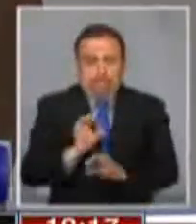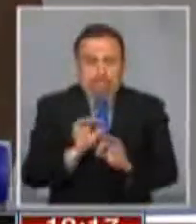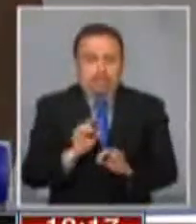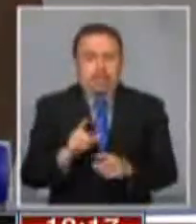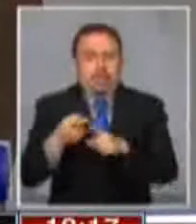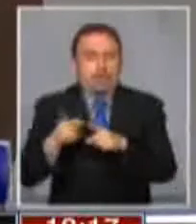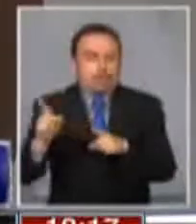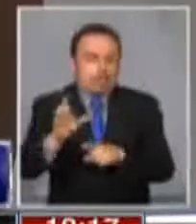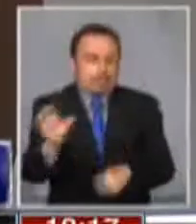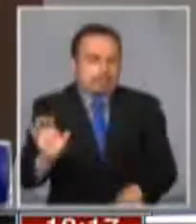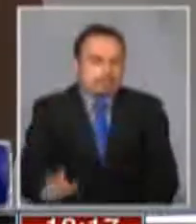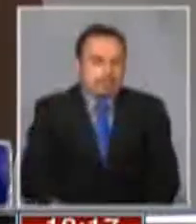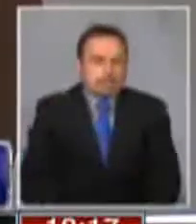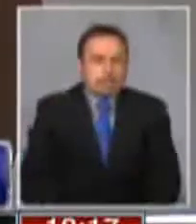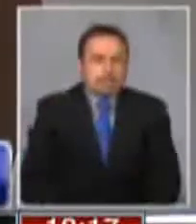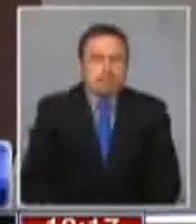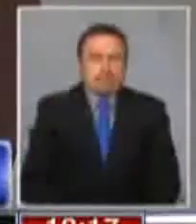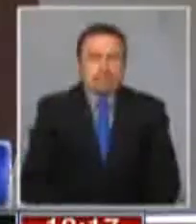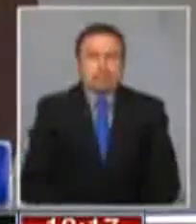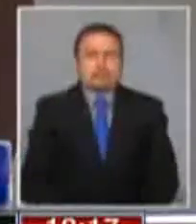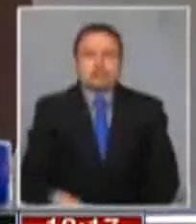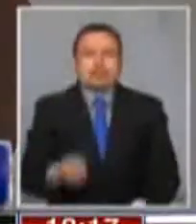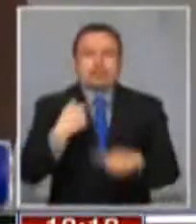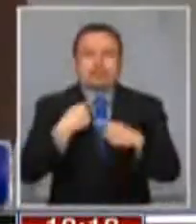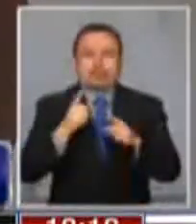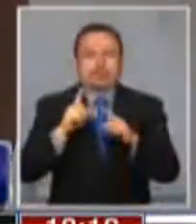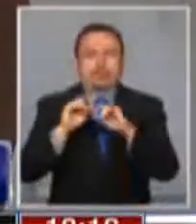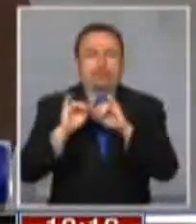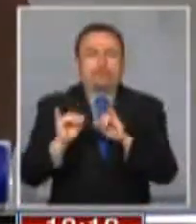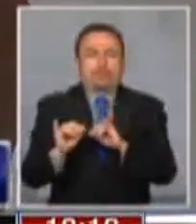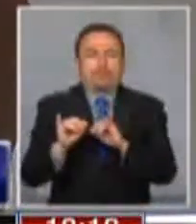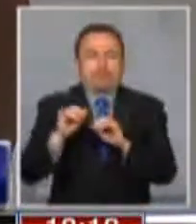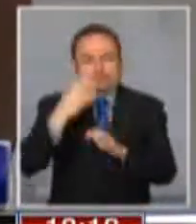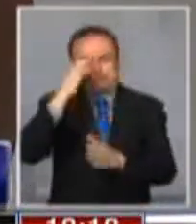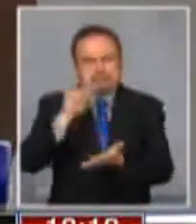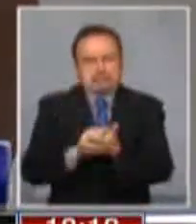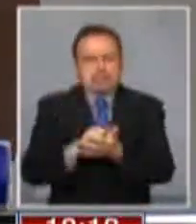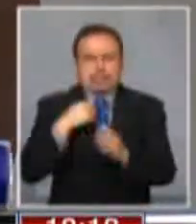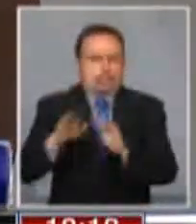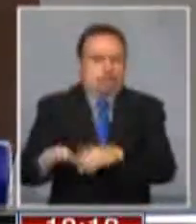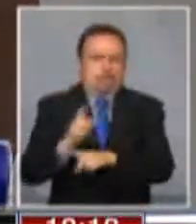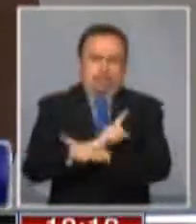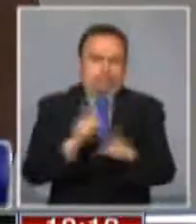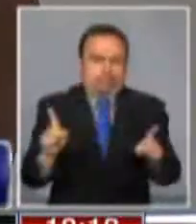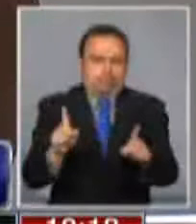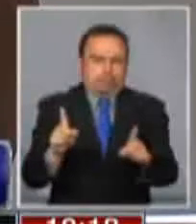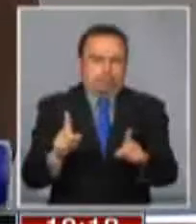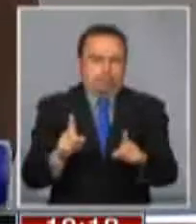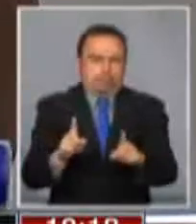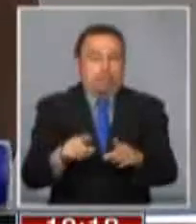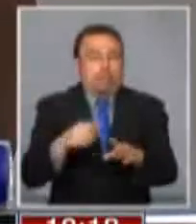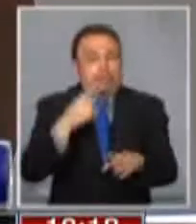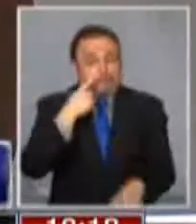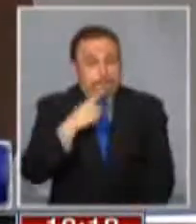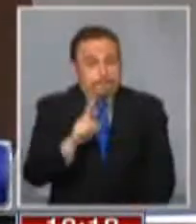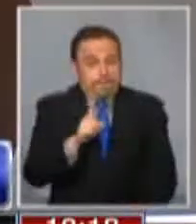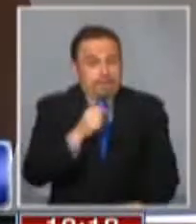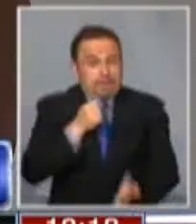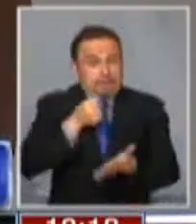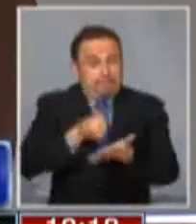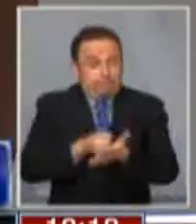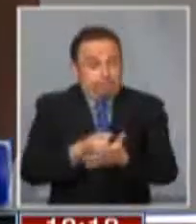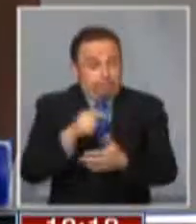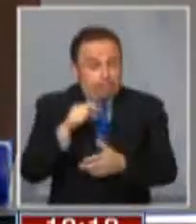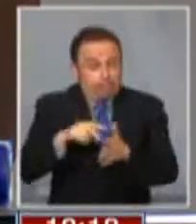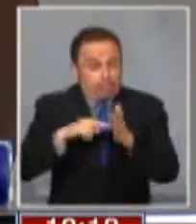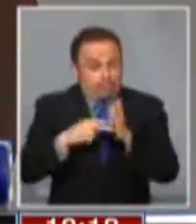Yo no estaba ahí, no avalamos esa forma de protestar, ¿ya? Sin embargo, si nos vamos al fondo del